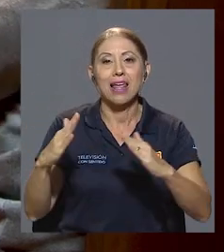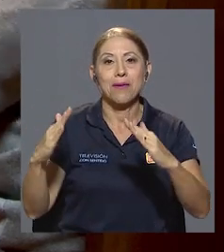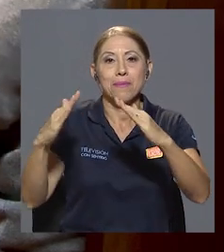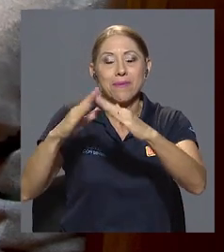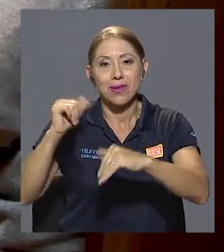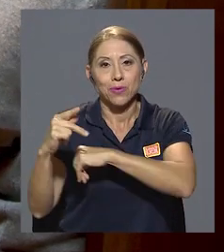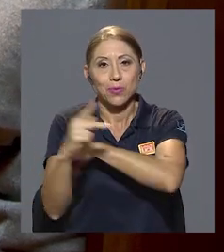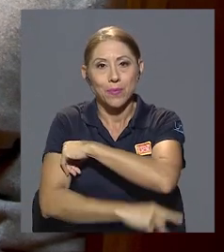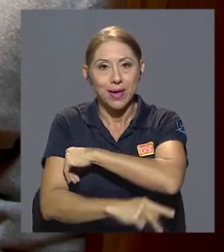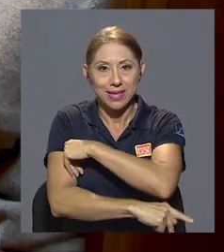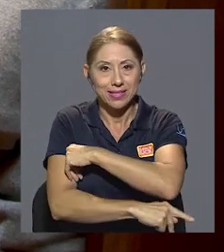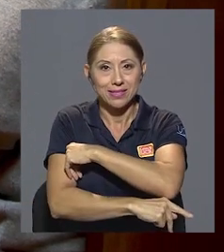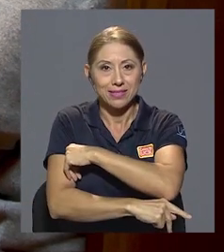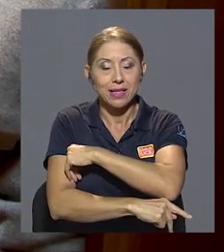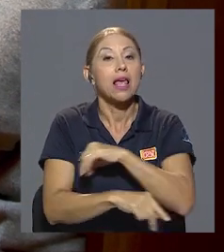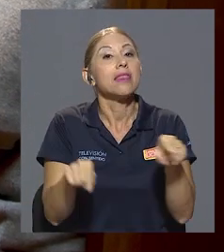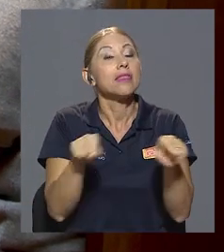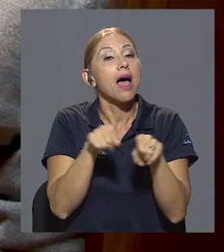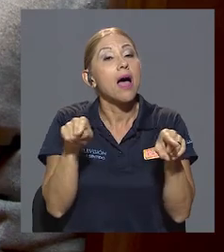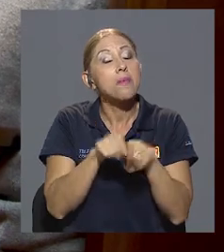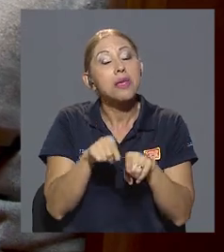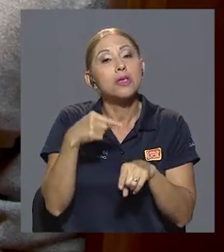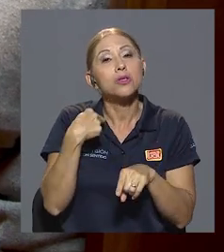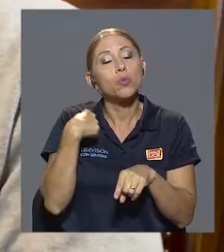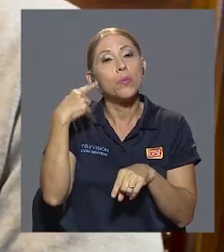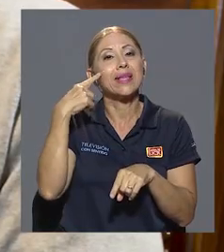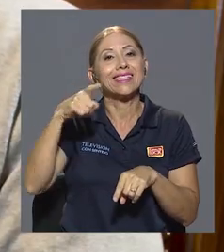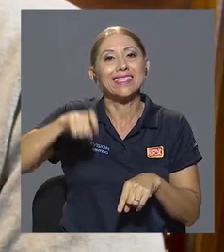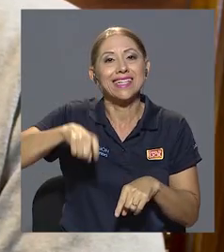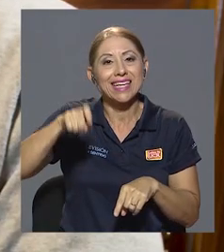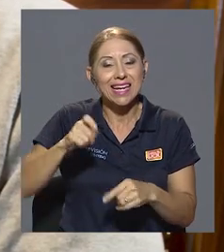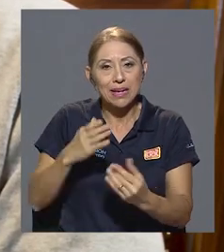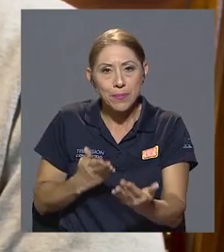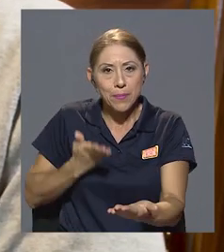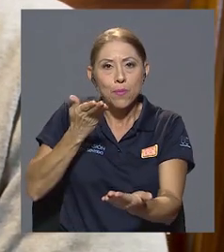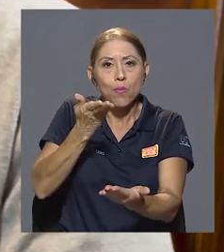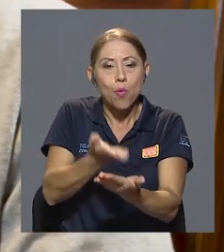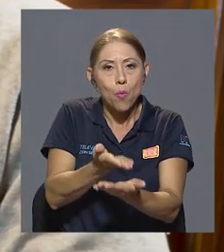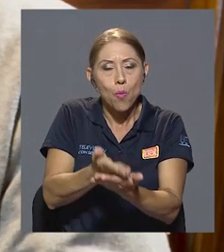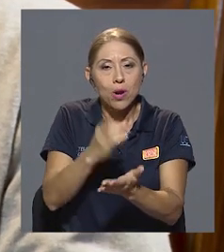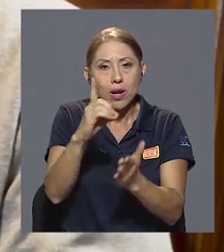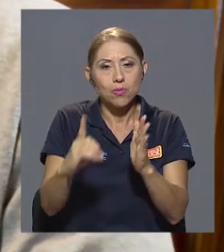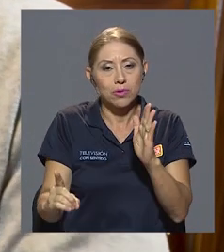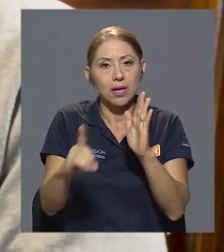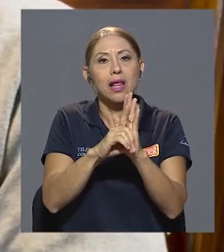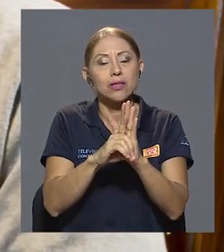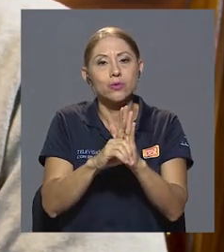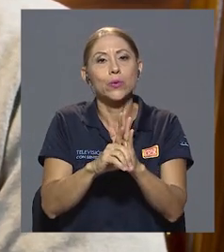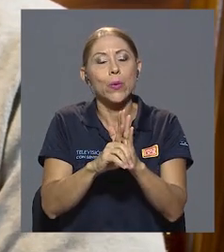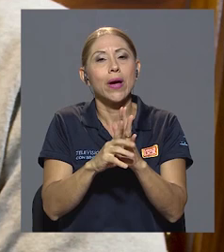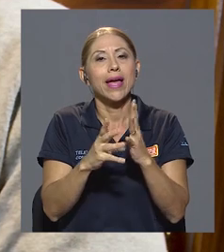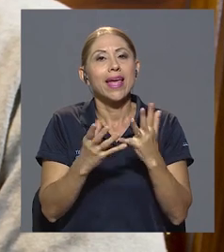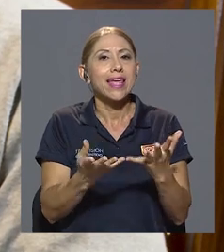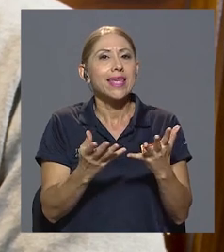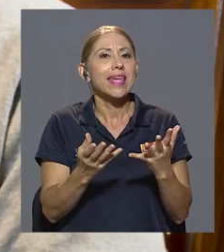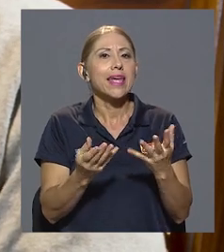crear o imaginar proponer un derecho que pudiese formular como en